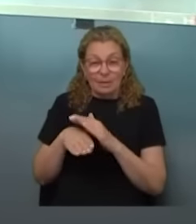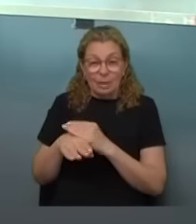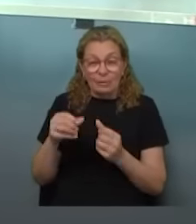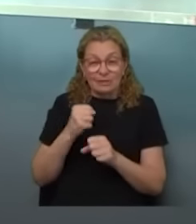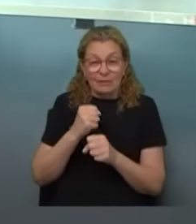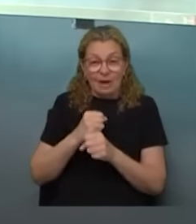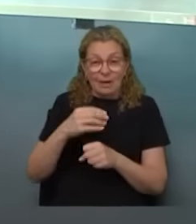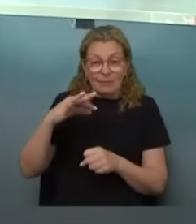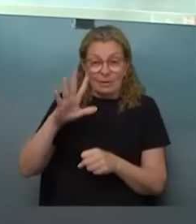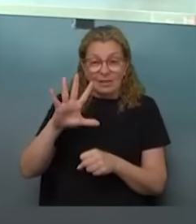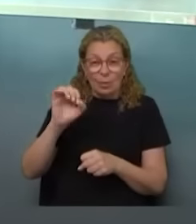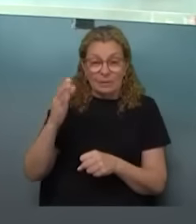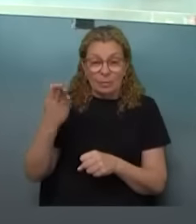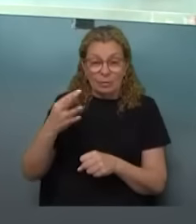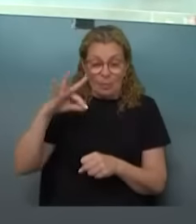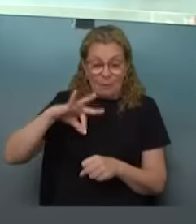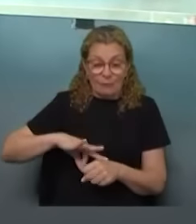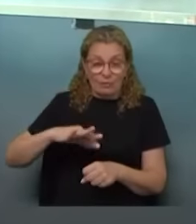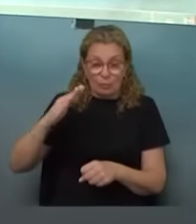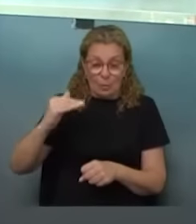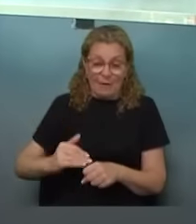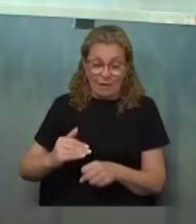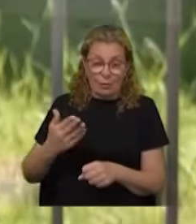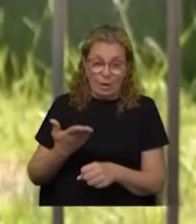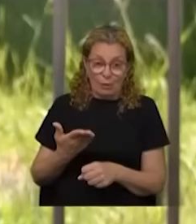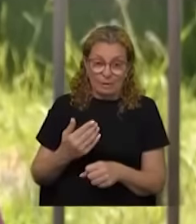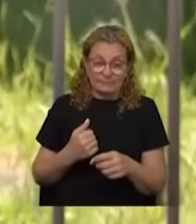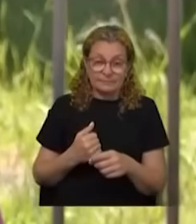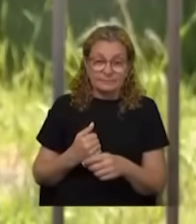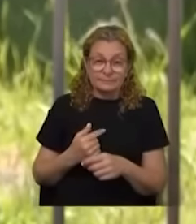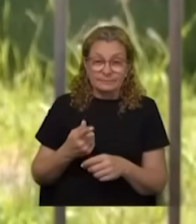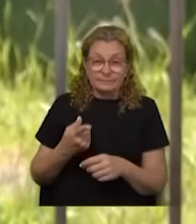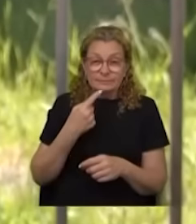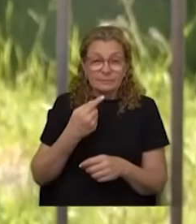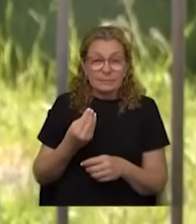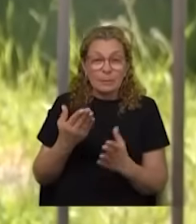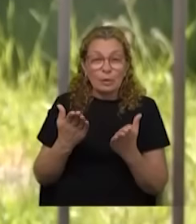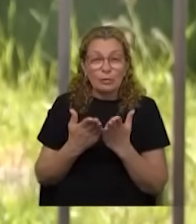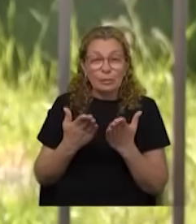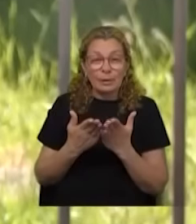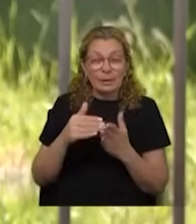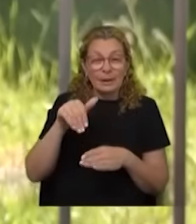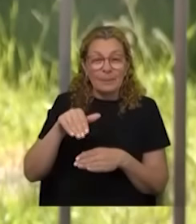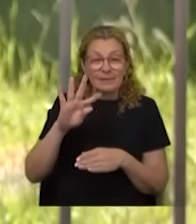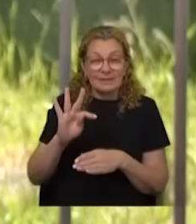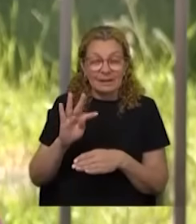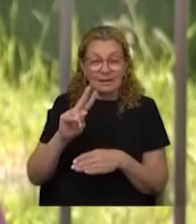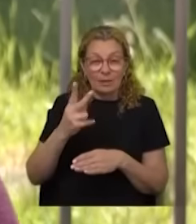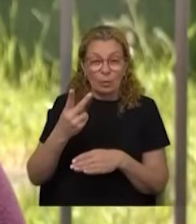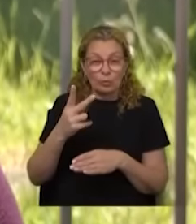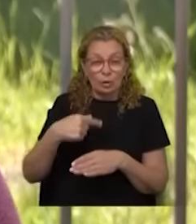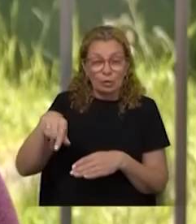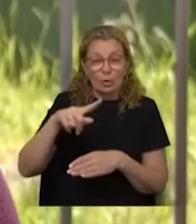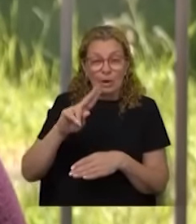salarial 50% más bajo de la actual lo que nos está pasando los estudiantes de mt de segundo de todas las